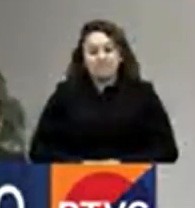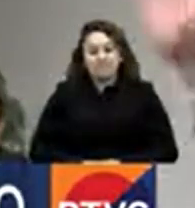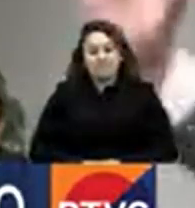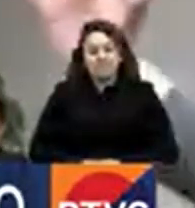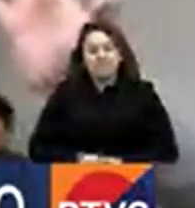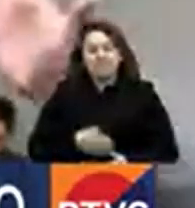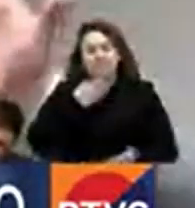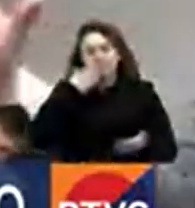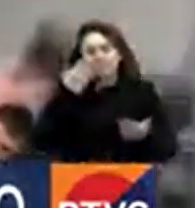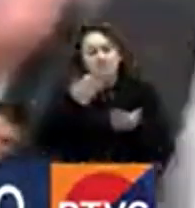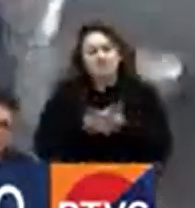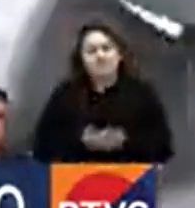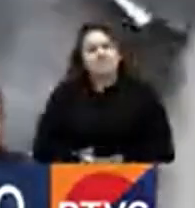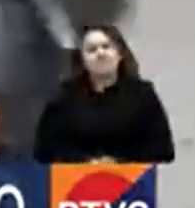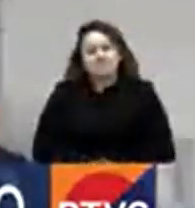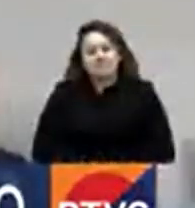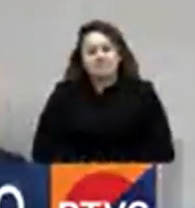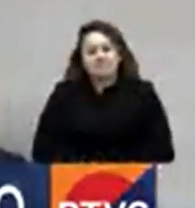Gracias.